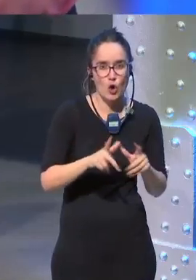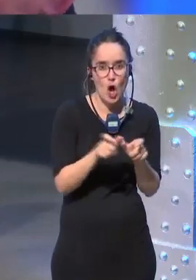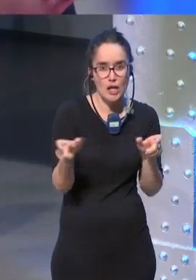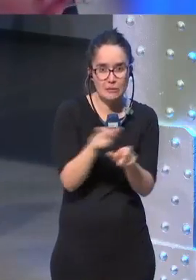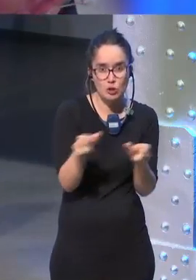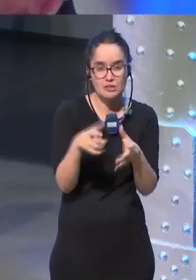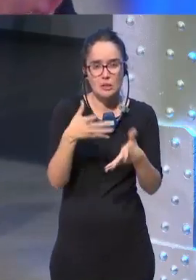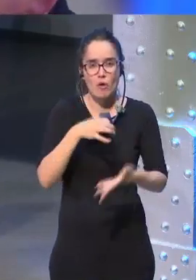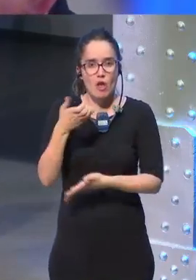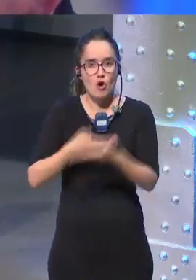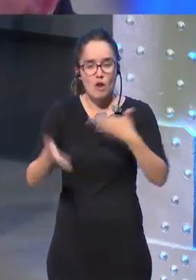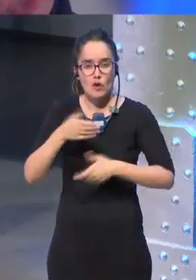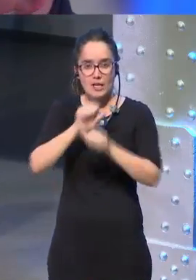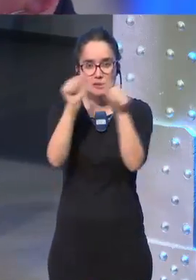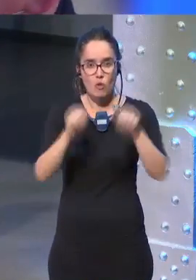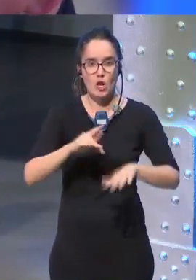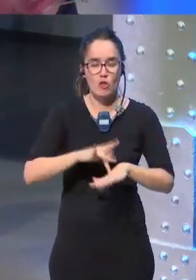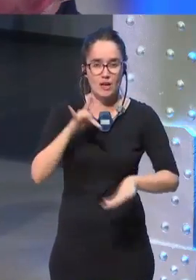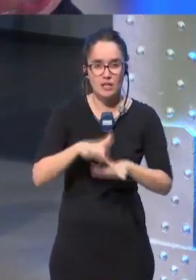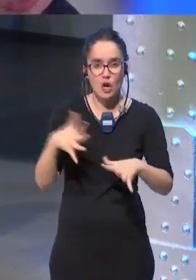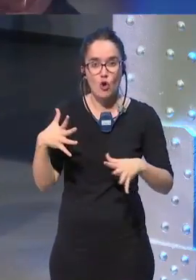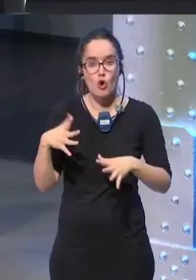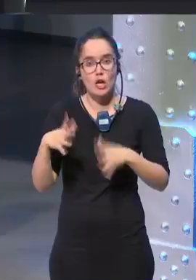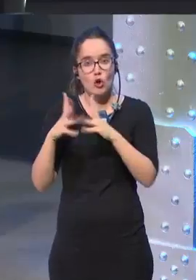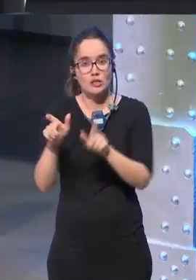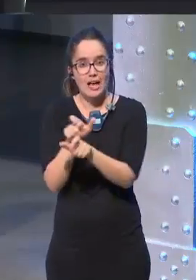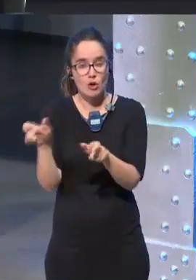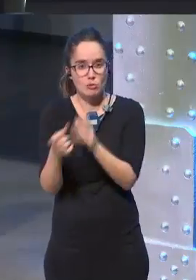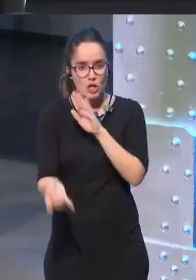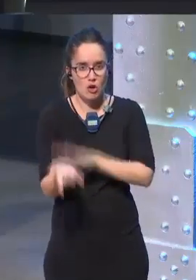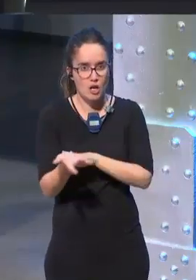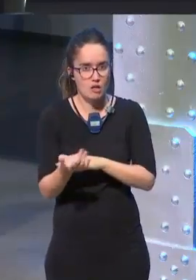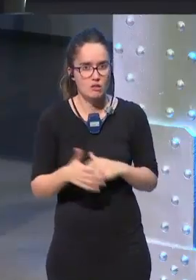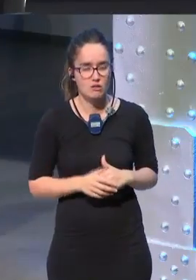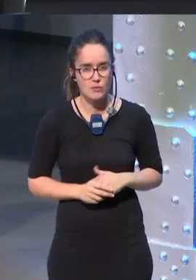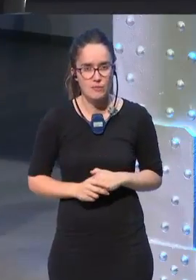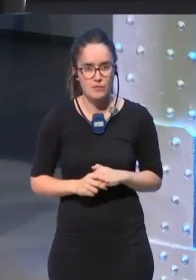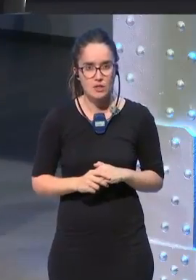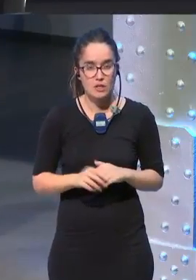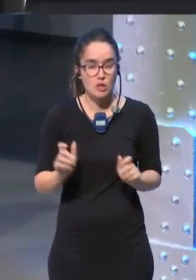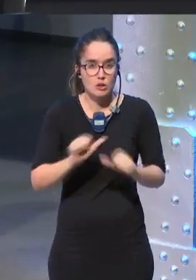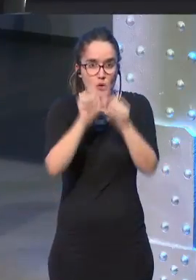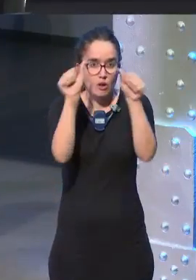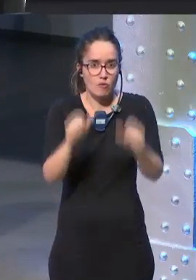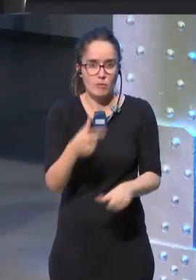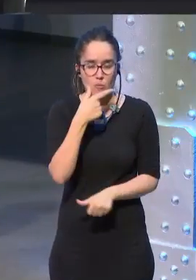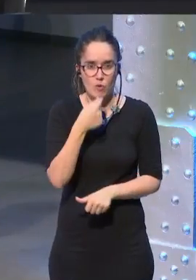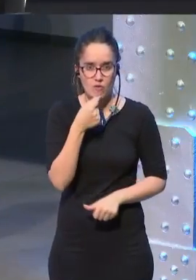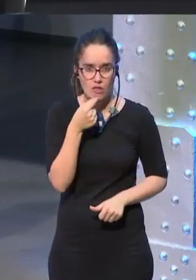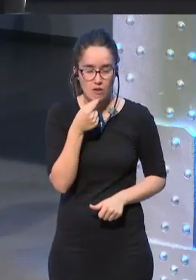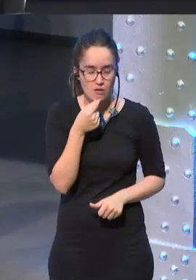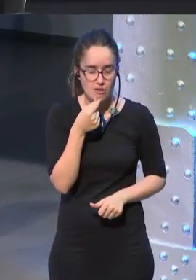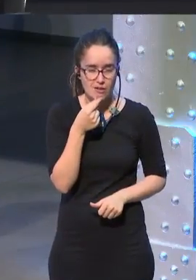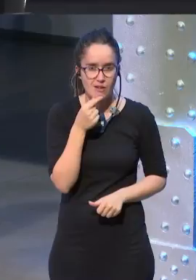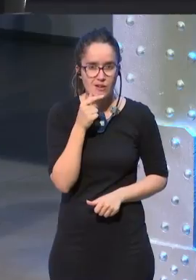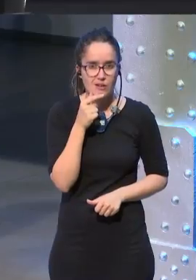puede colaborar en este modelo digital o en los algoritmos que lo crean de una forma muy sencilla, más